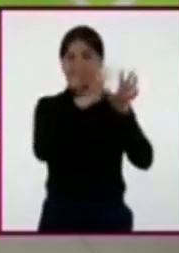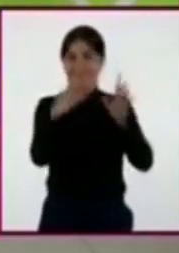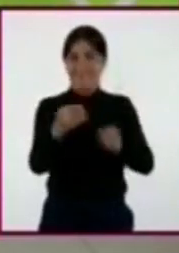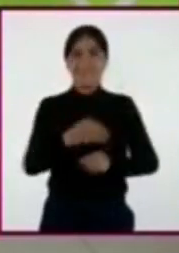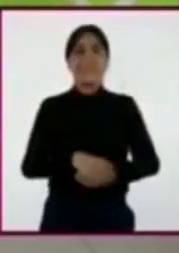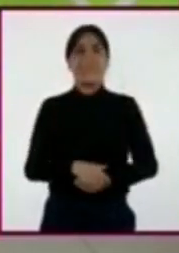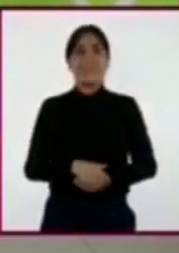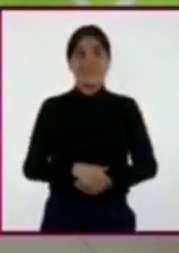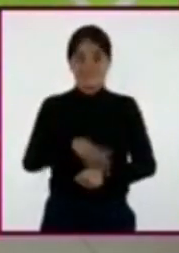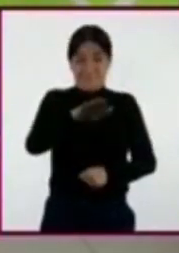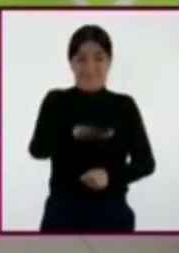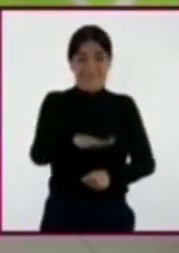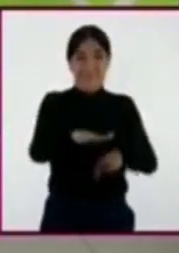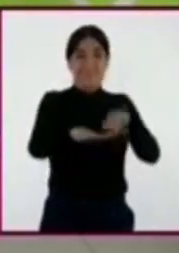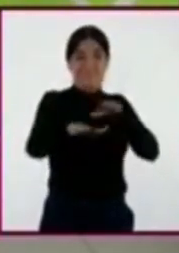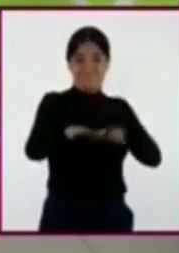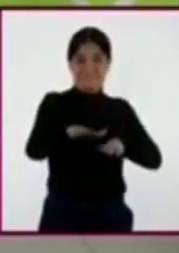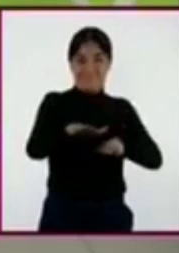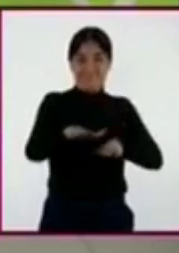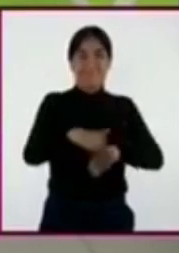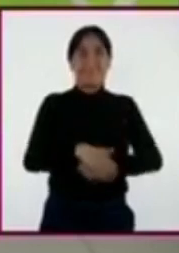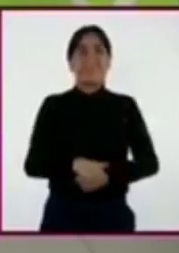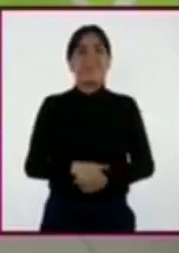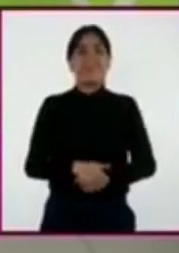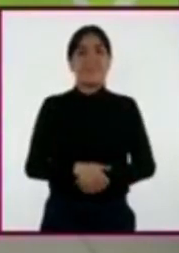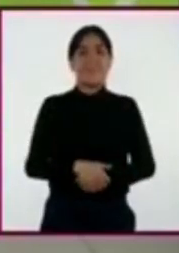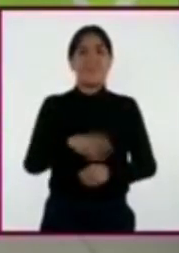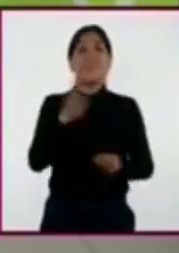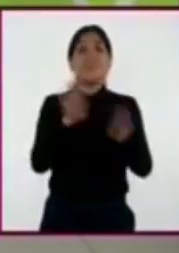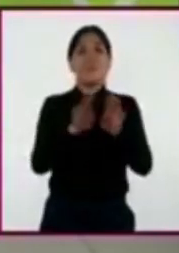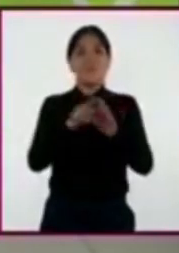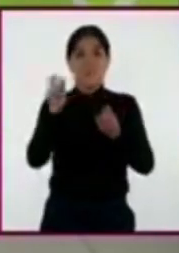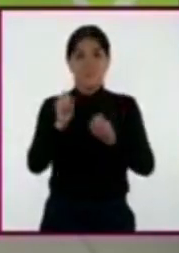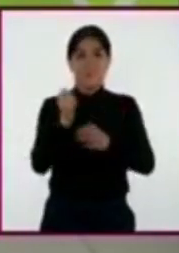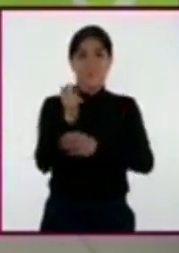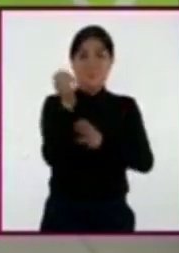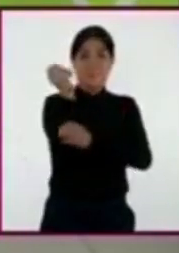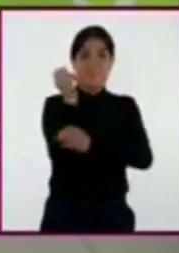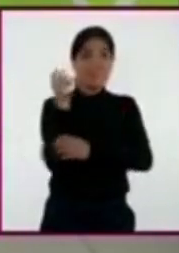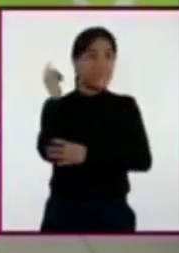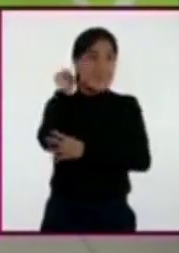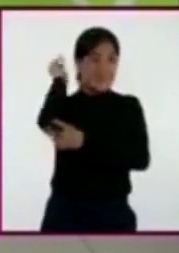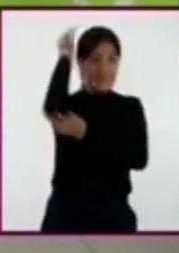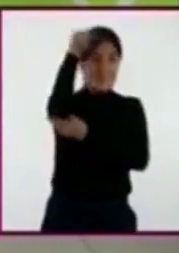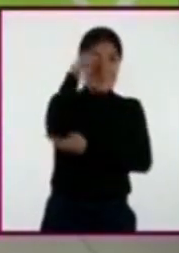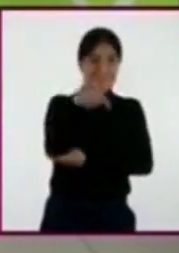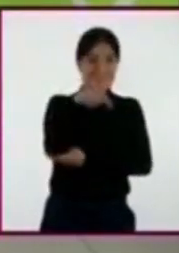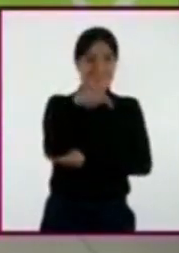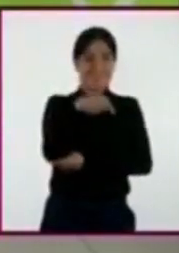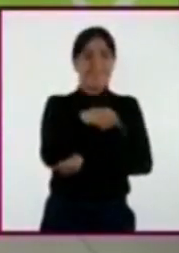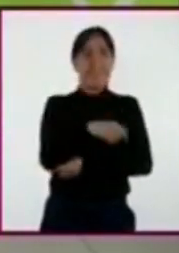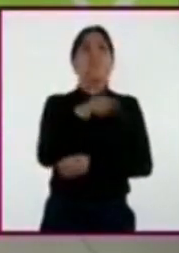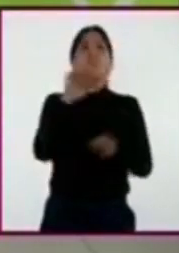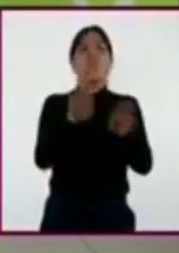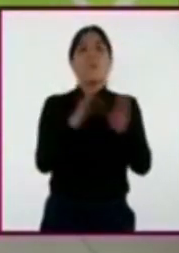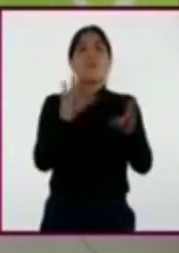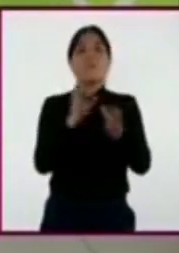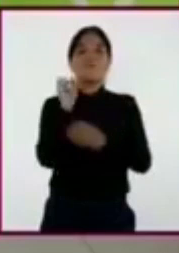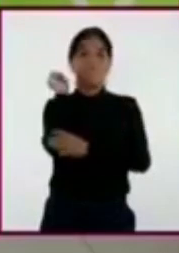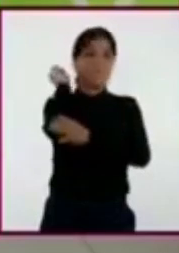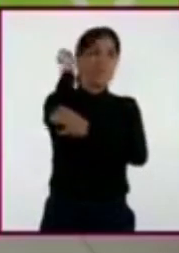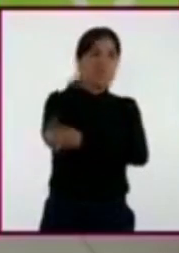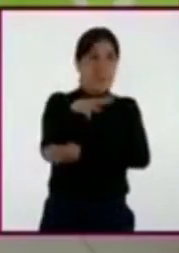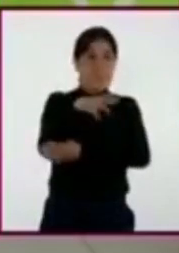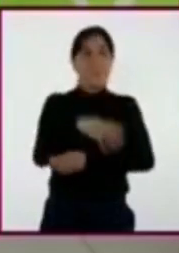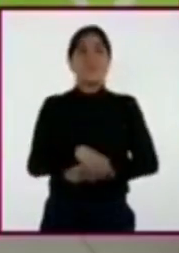adelante, el otro atrás, y de que nuestro lanzamiento sale por atrás de la cabeza para poder hacer el lanzamiento